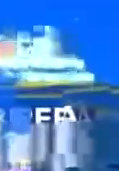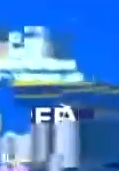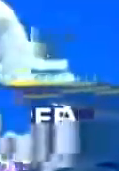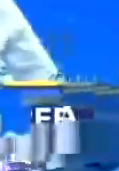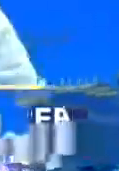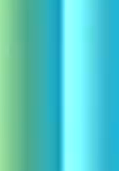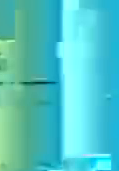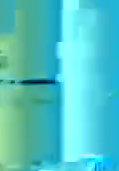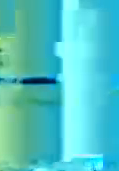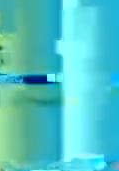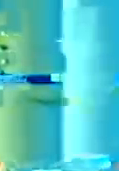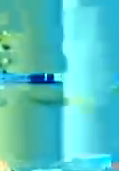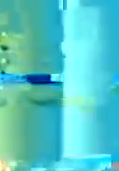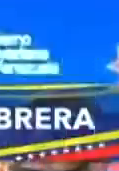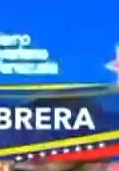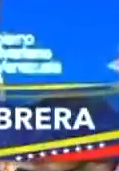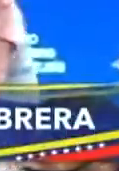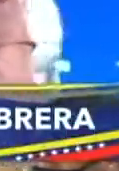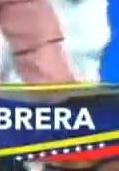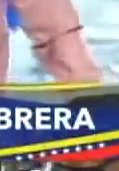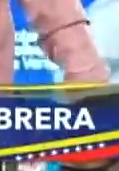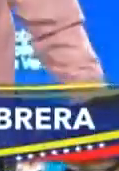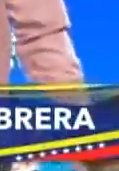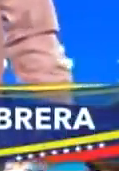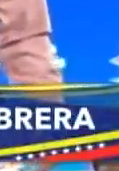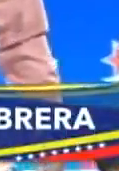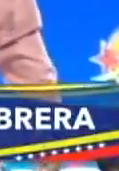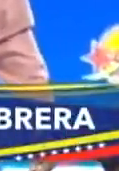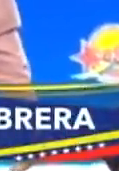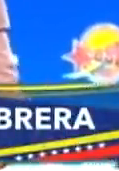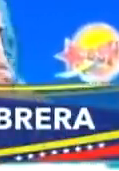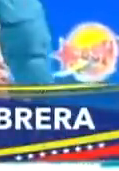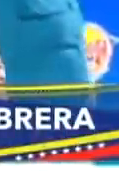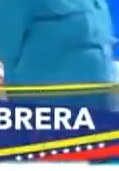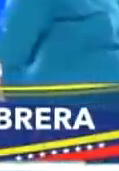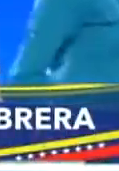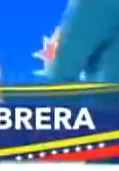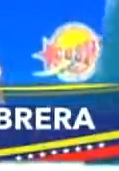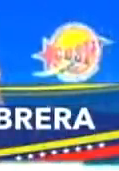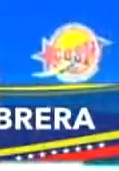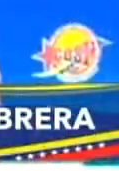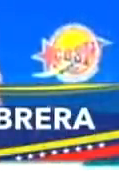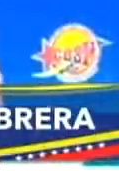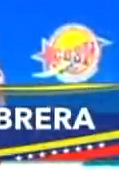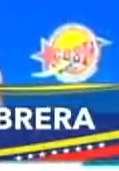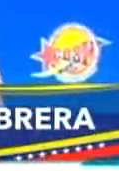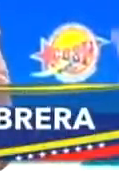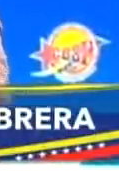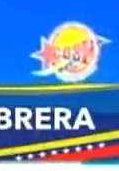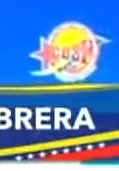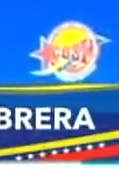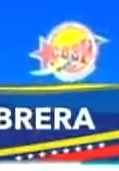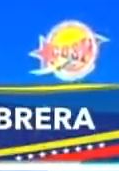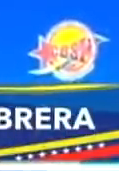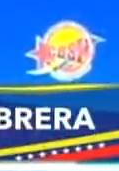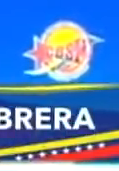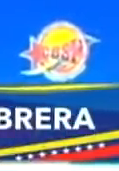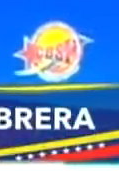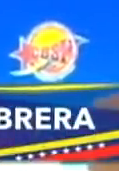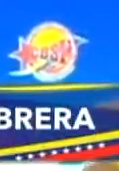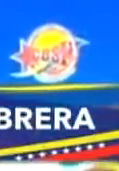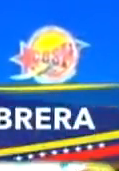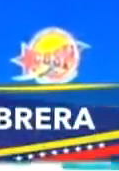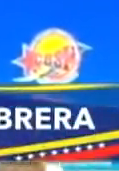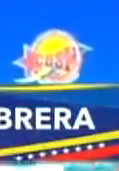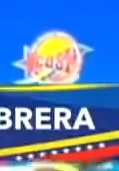medio objeto es la menos para traicionarlos y pensionados al tiempo que instaba a hacer nuevos modelos de contratos colectivos